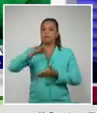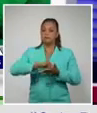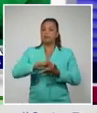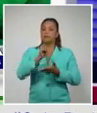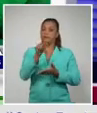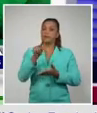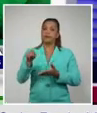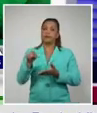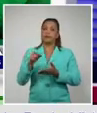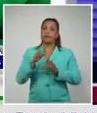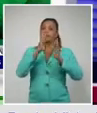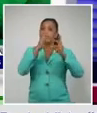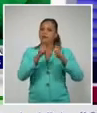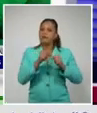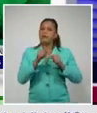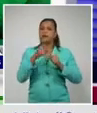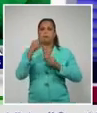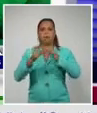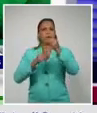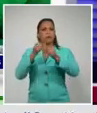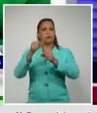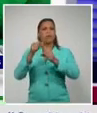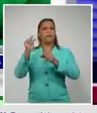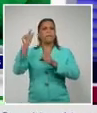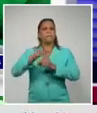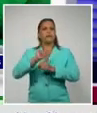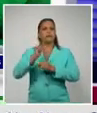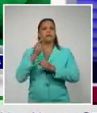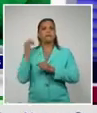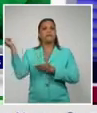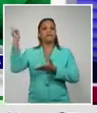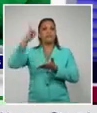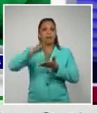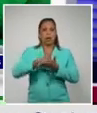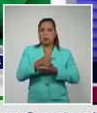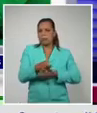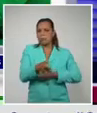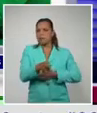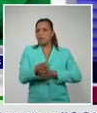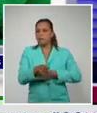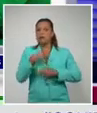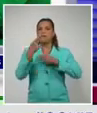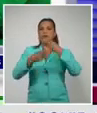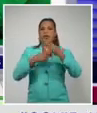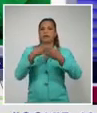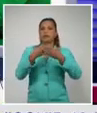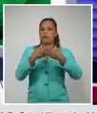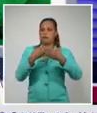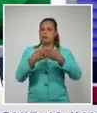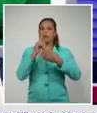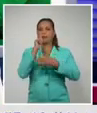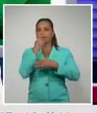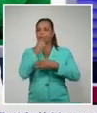que cada vez es menor. Arribaron recientemente y se hizo el diagnóstico.